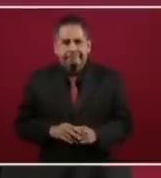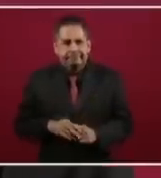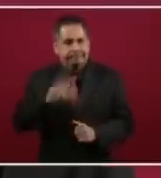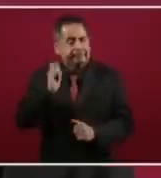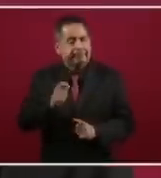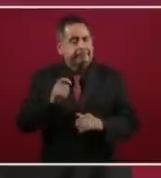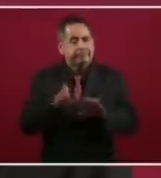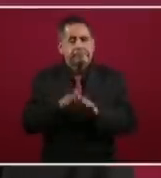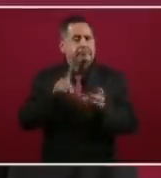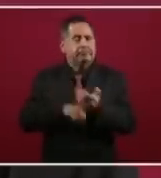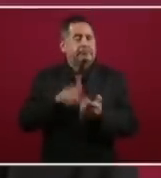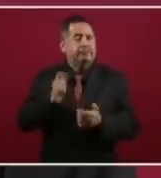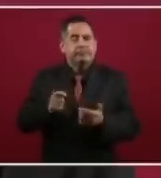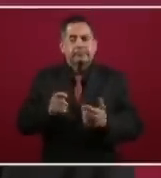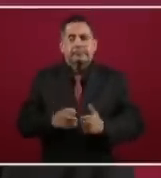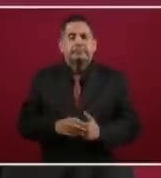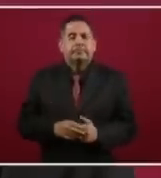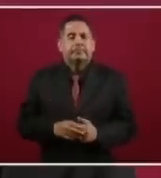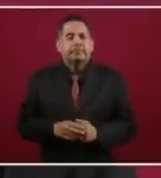que tiene que ver con